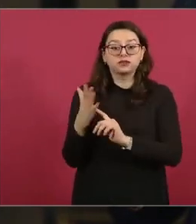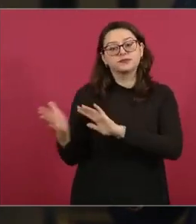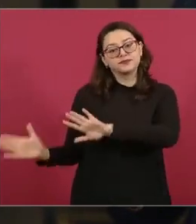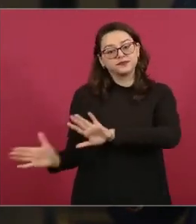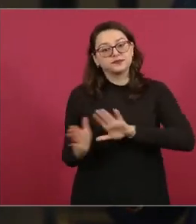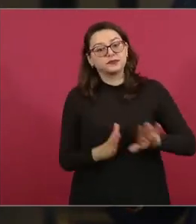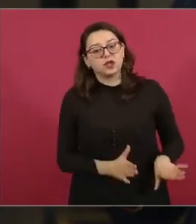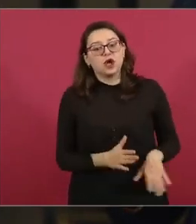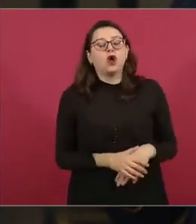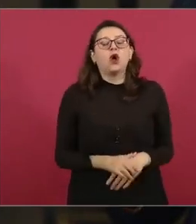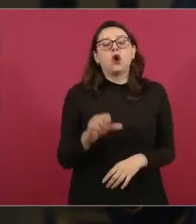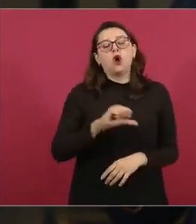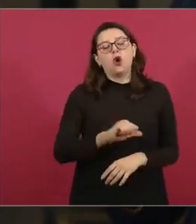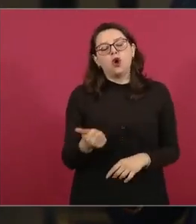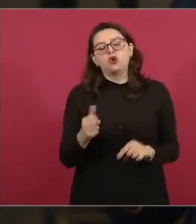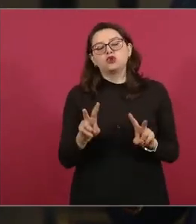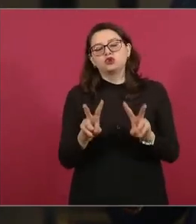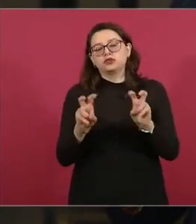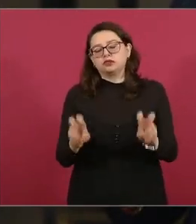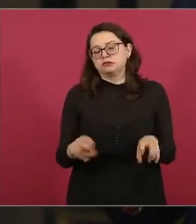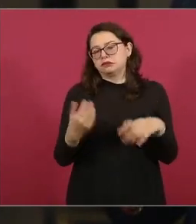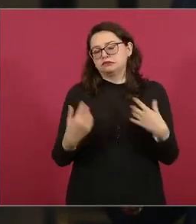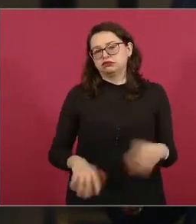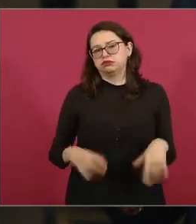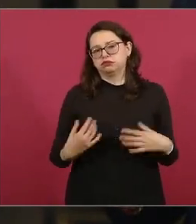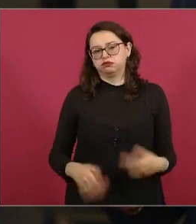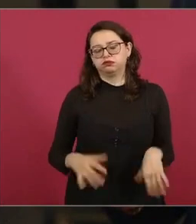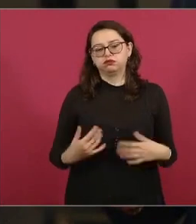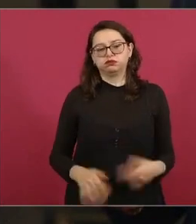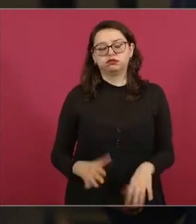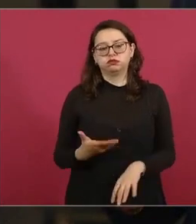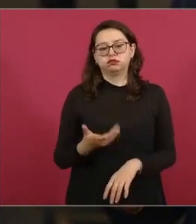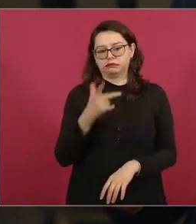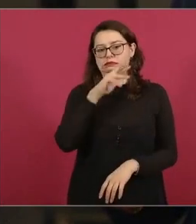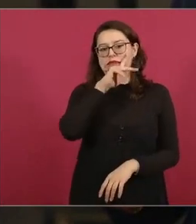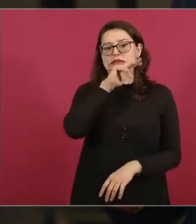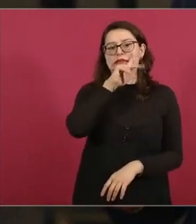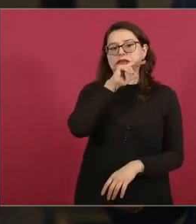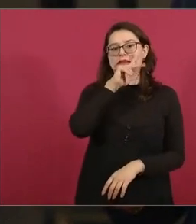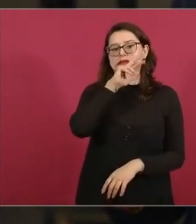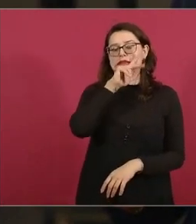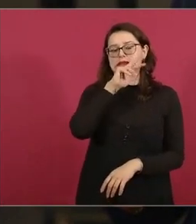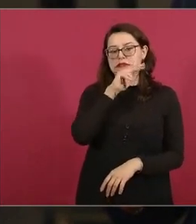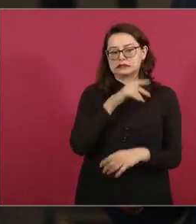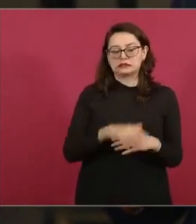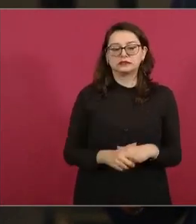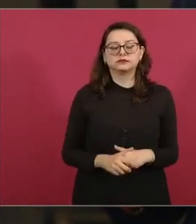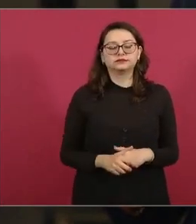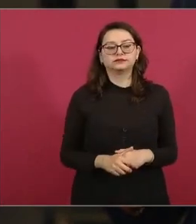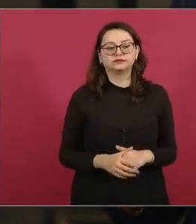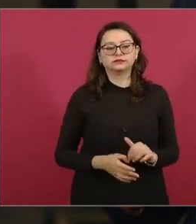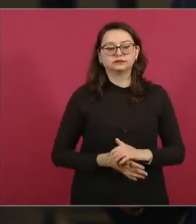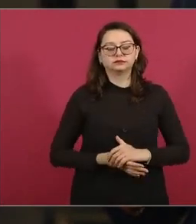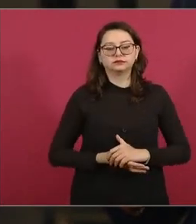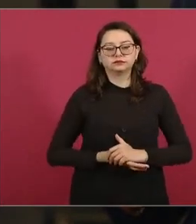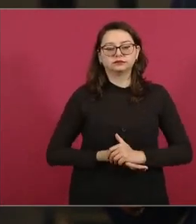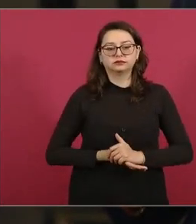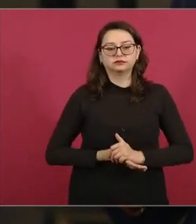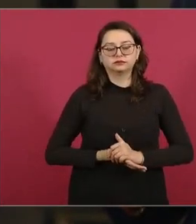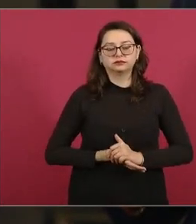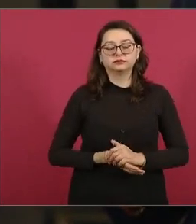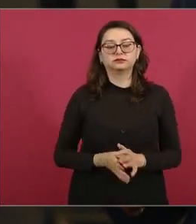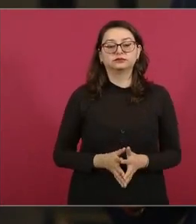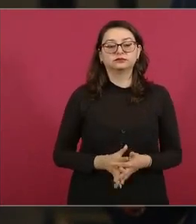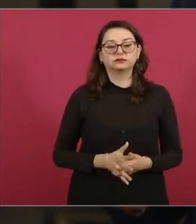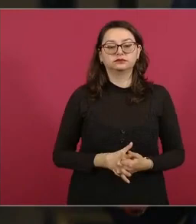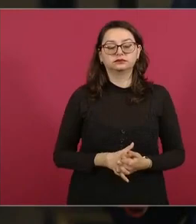que queremos pues preguntarle, porque a pesar de que toda la papelería y materiales, insumos que